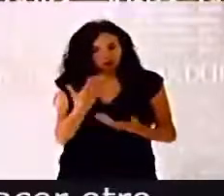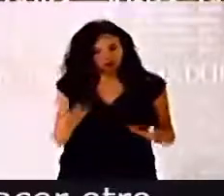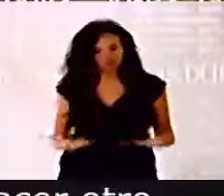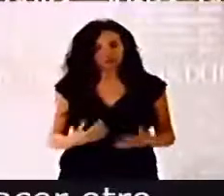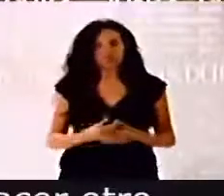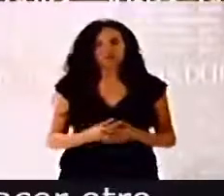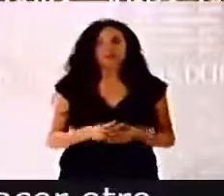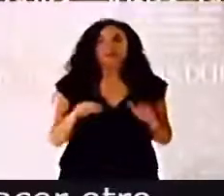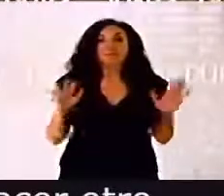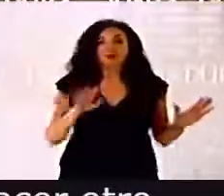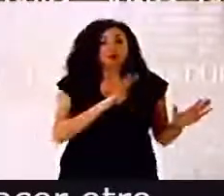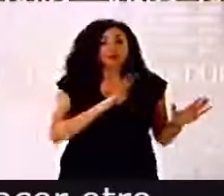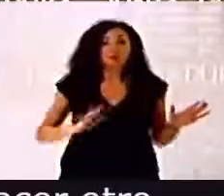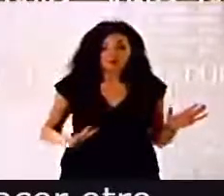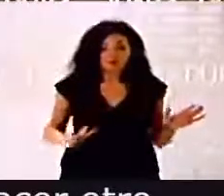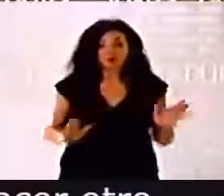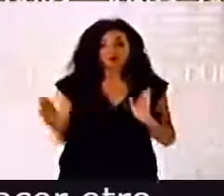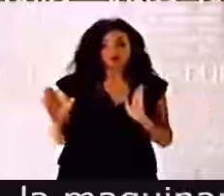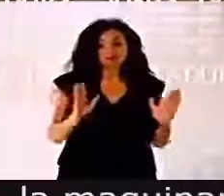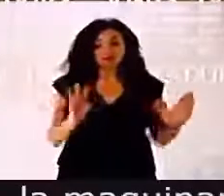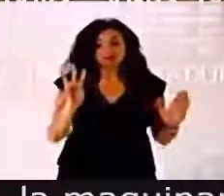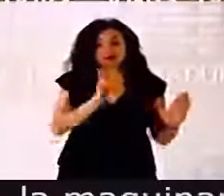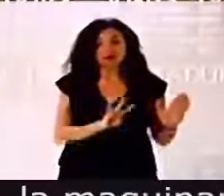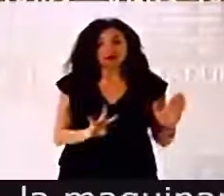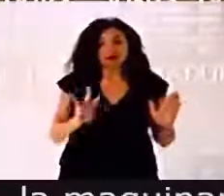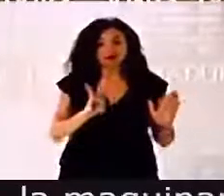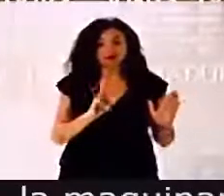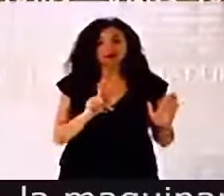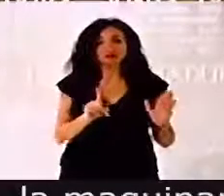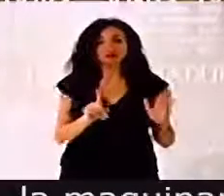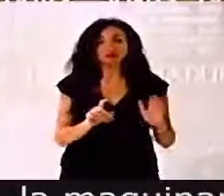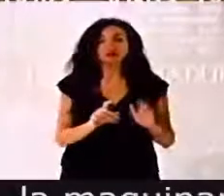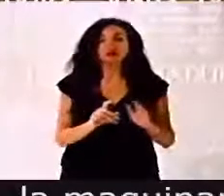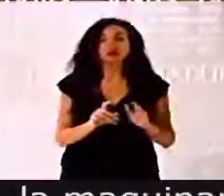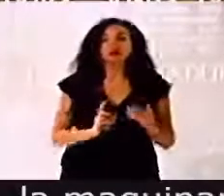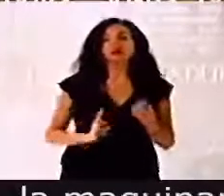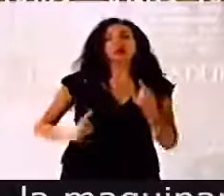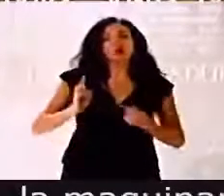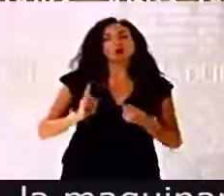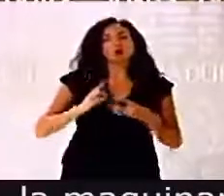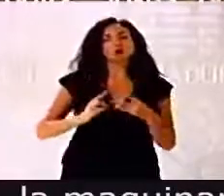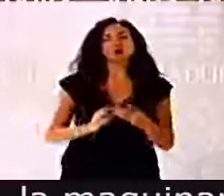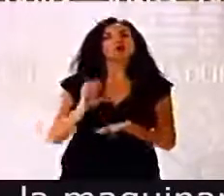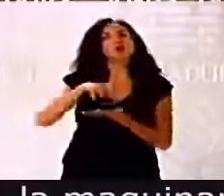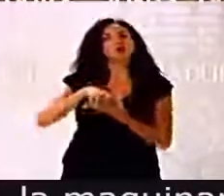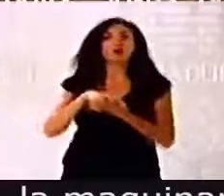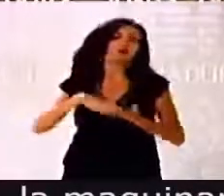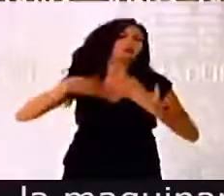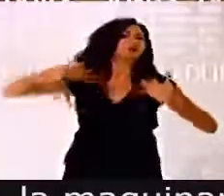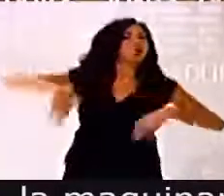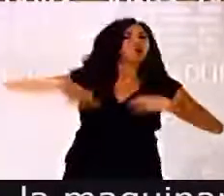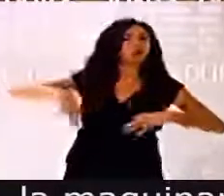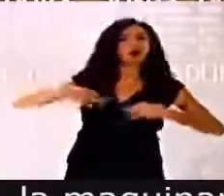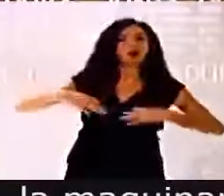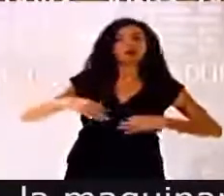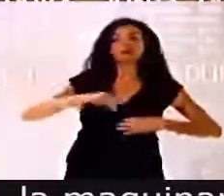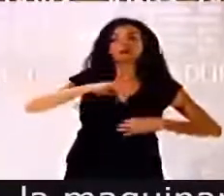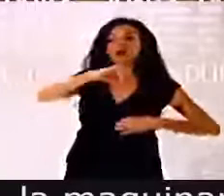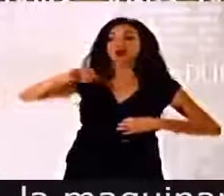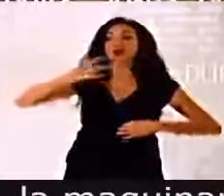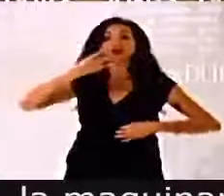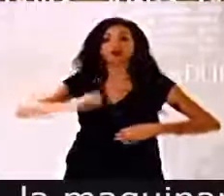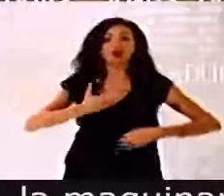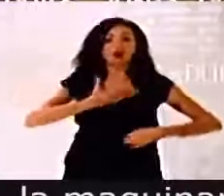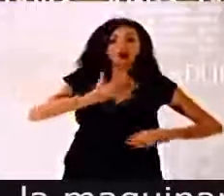Pero de momento, en esta fase 3, donde hay algunas cosas y dudas muy razonables que tienen los alcaldes, los